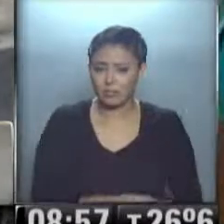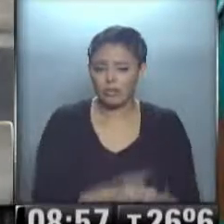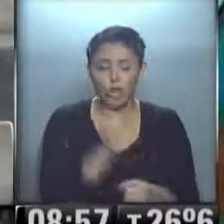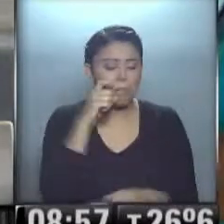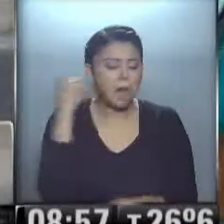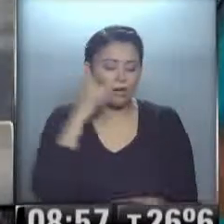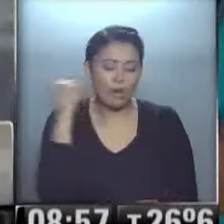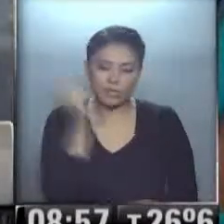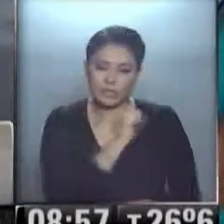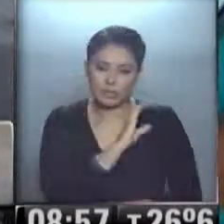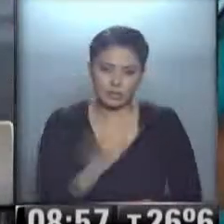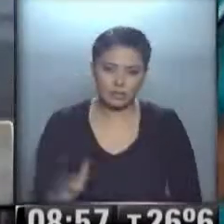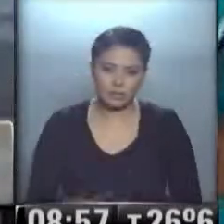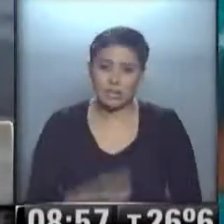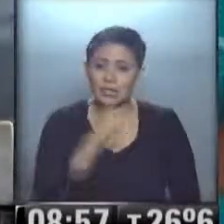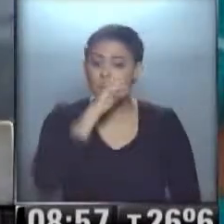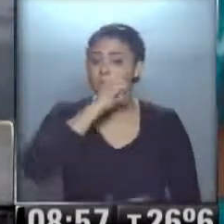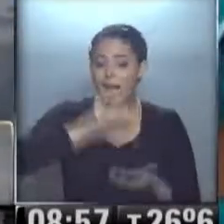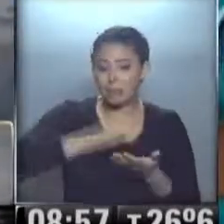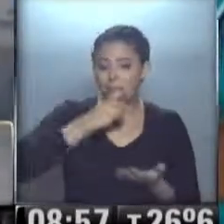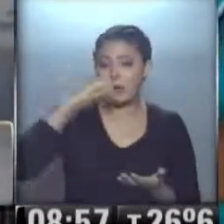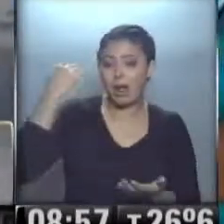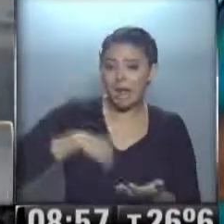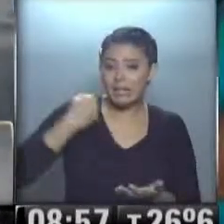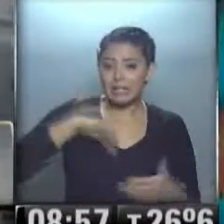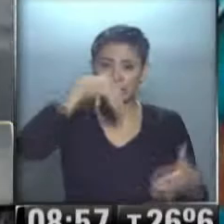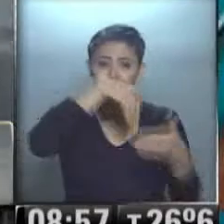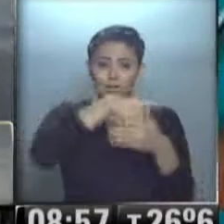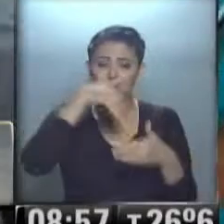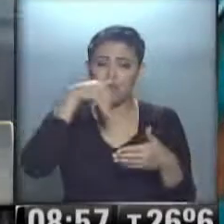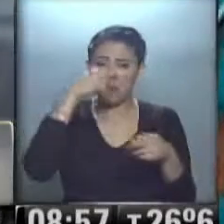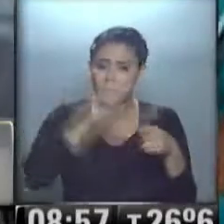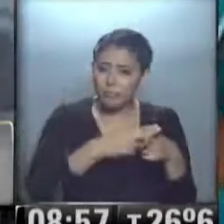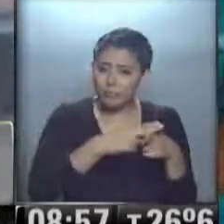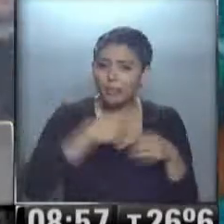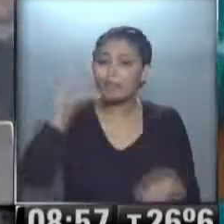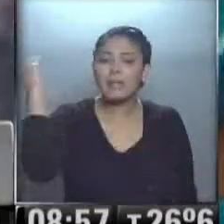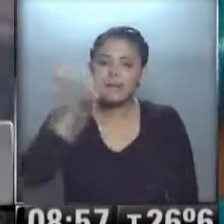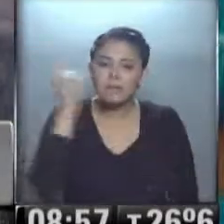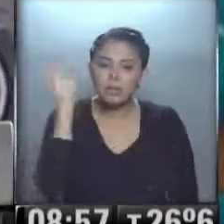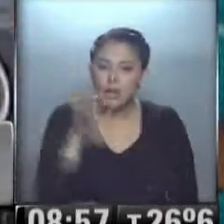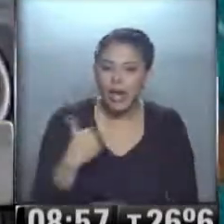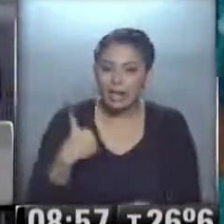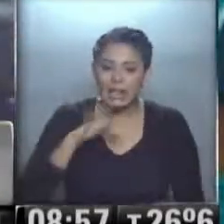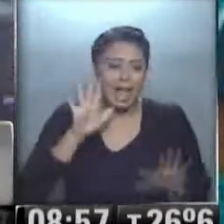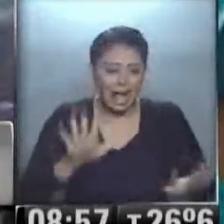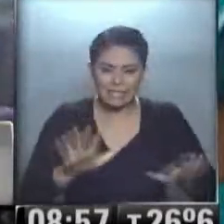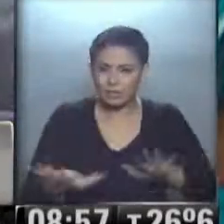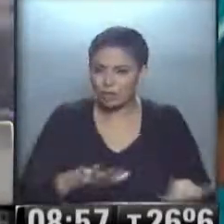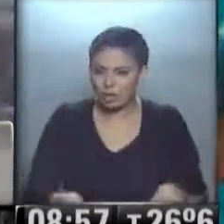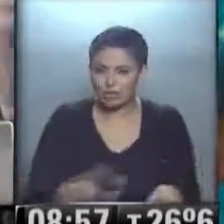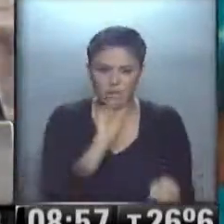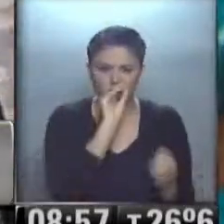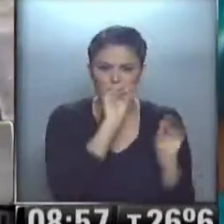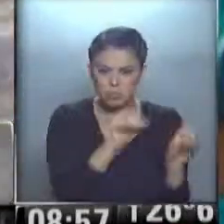vergonzoso que un país como la argentina tenga una estación de micros más importante de la argentina en estas condiciones de